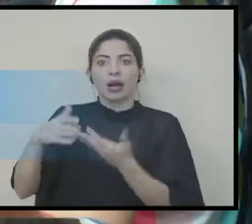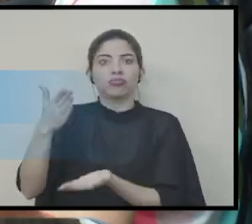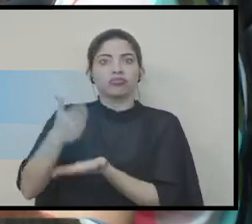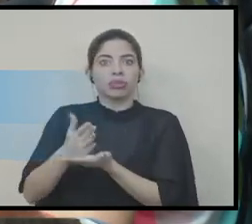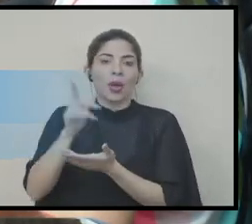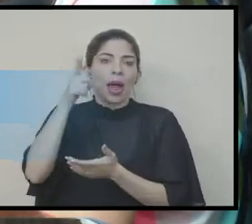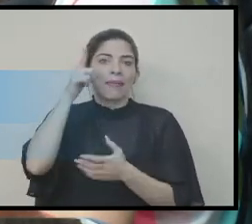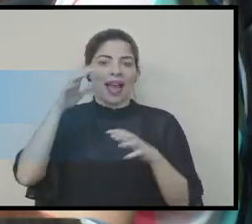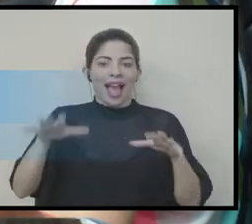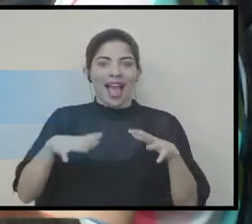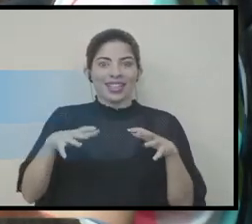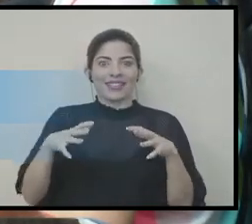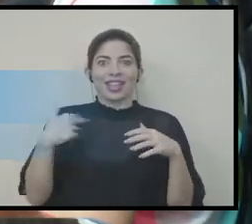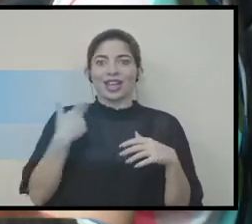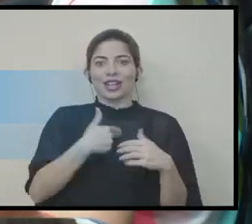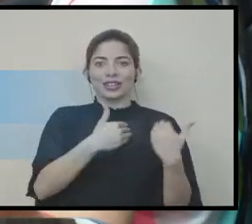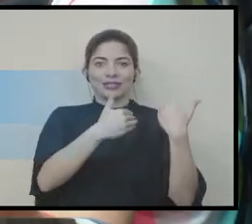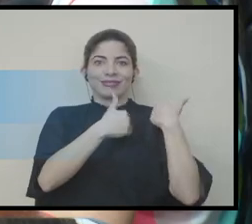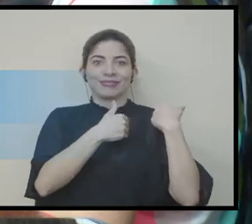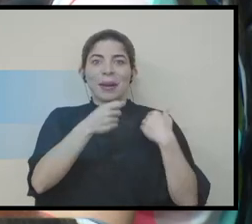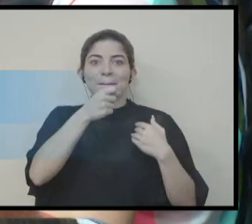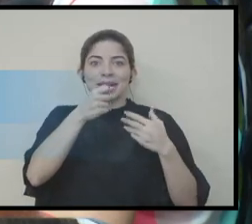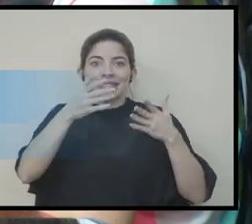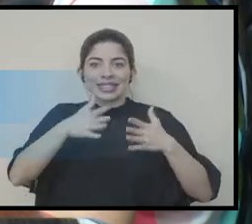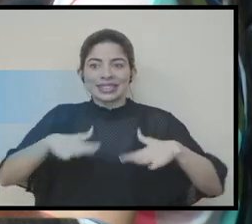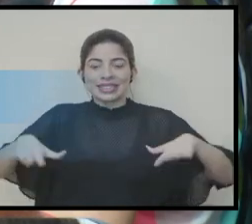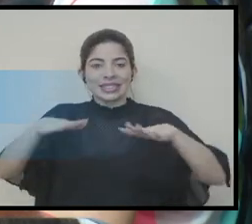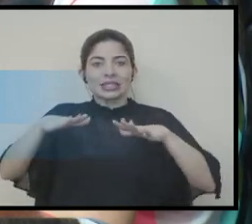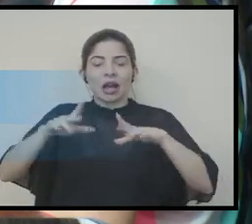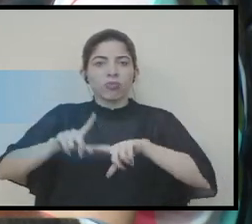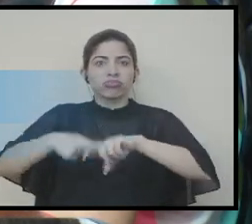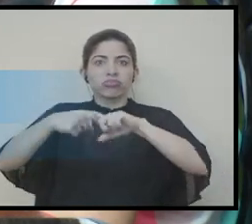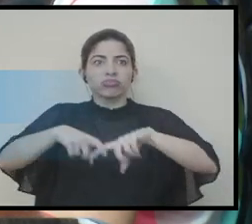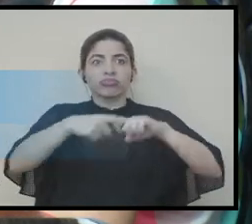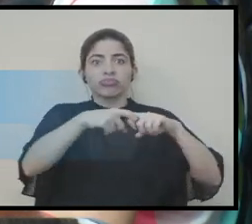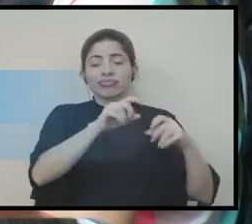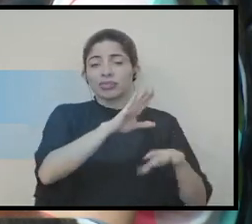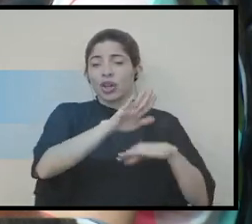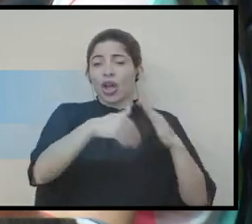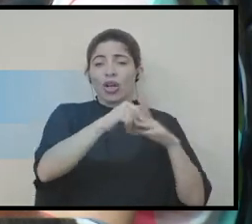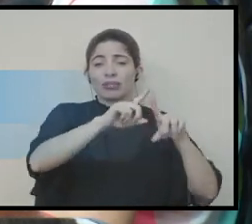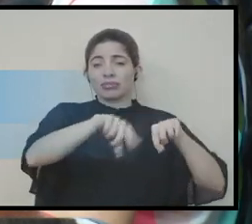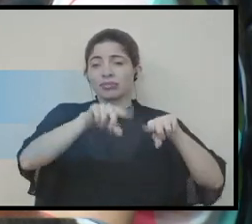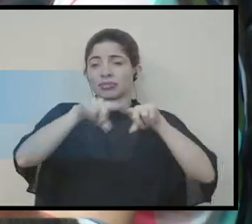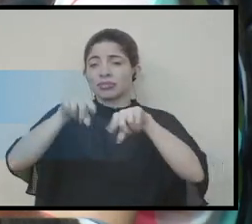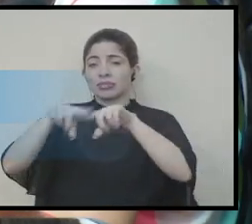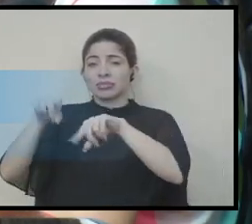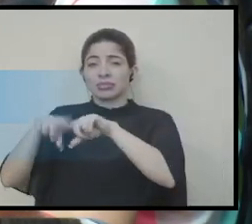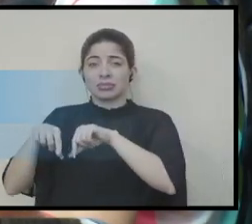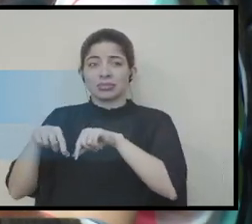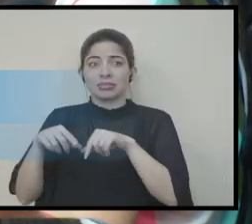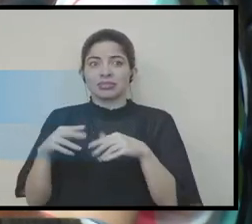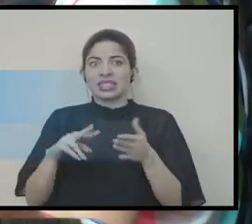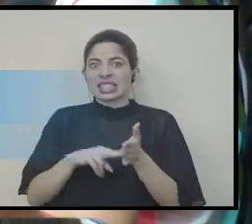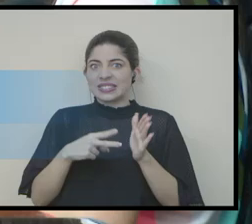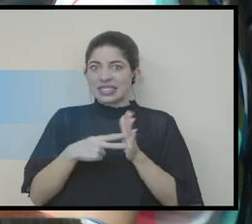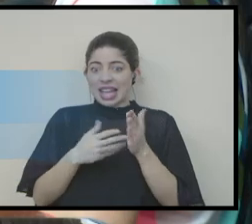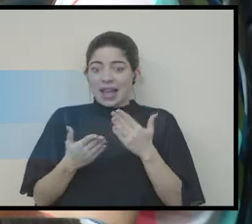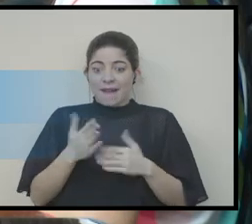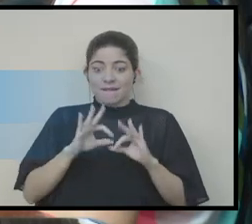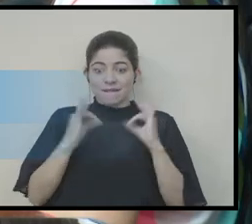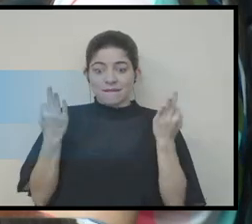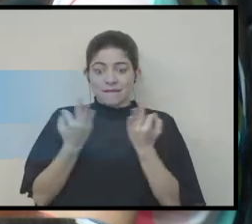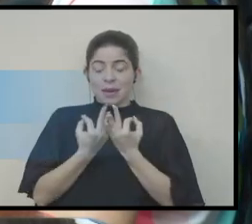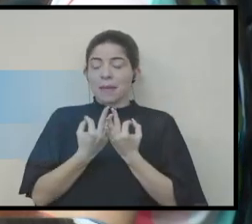un evento nosotros hacemos toda la parte de gestión de prensa, y nos cancelaron todo ese 50%. Entonces, prácticamente nuestra